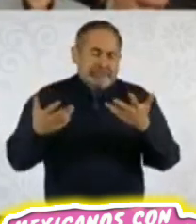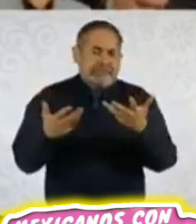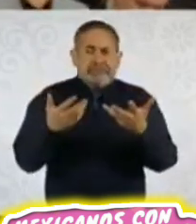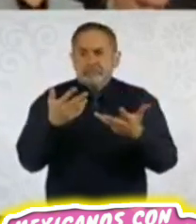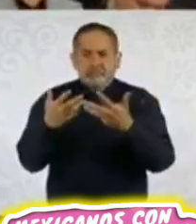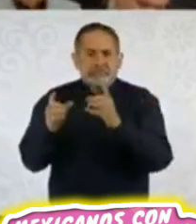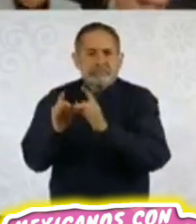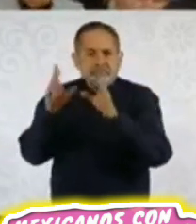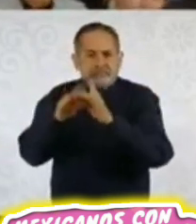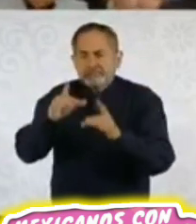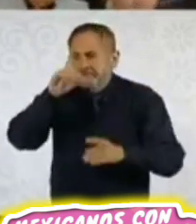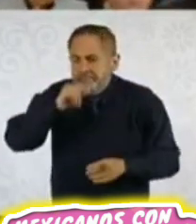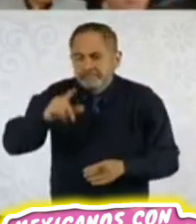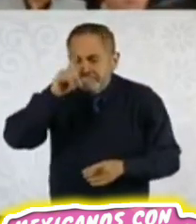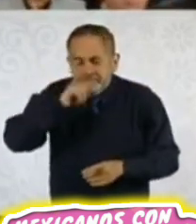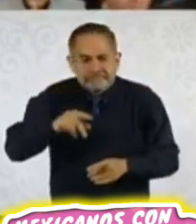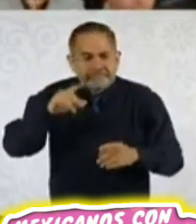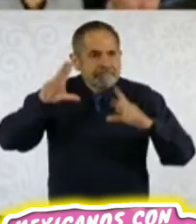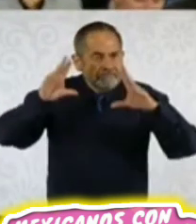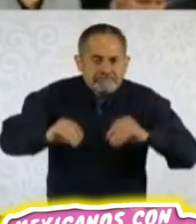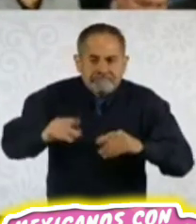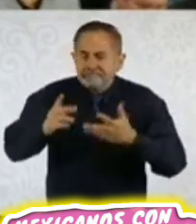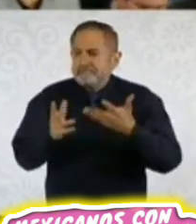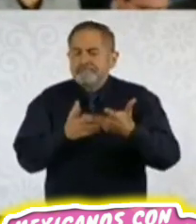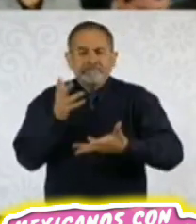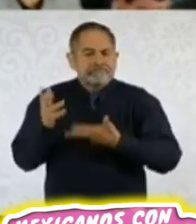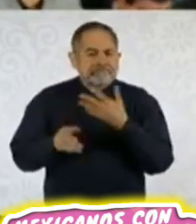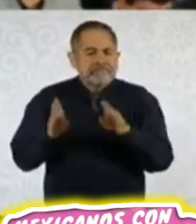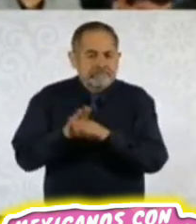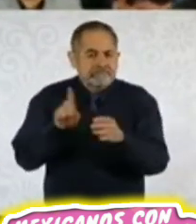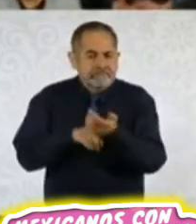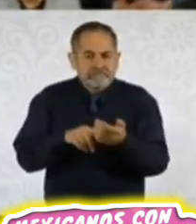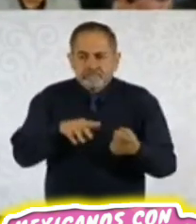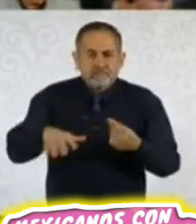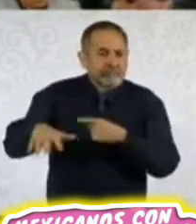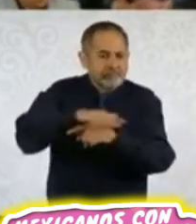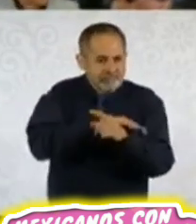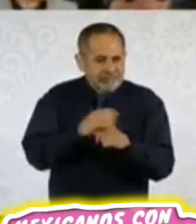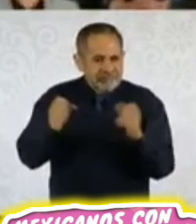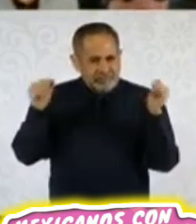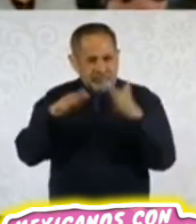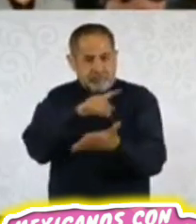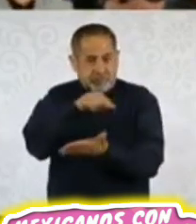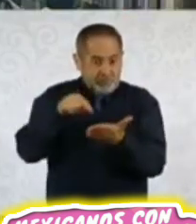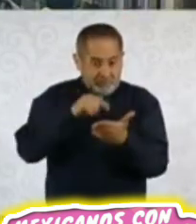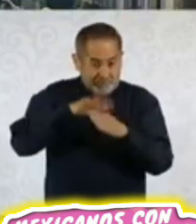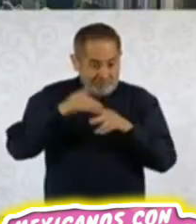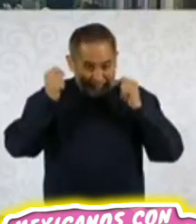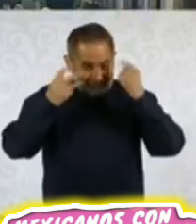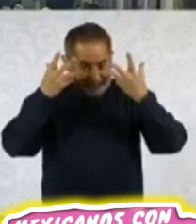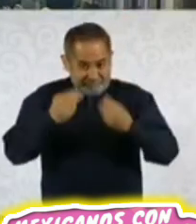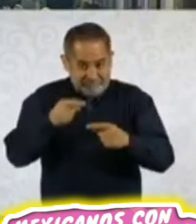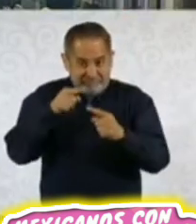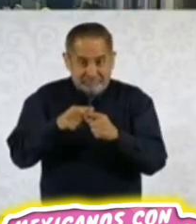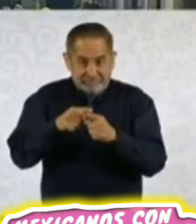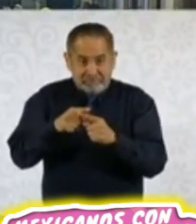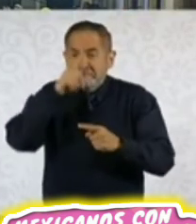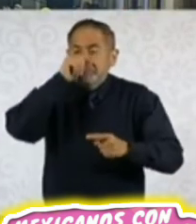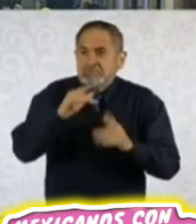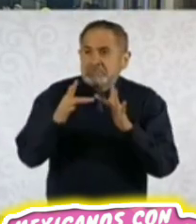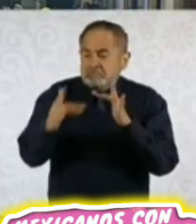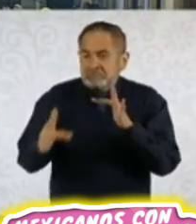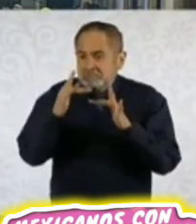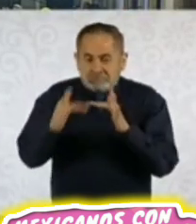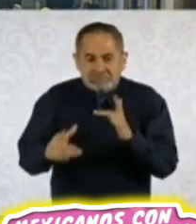bueno, alguna falta de electricidad en alguna de las zonas más populares de Playa del Carmen. Saber